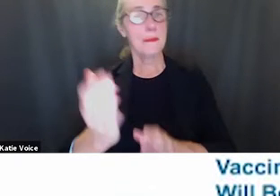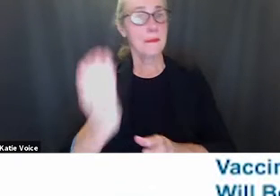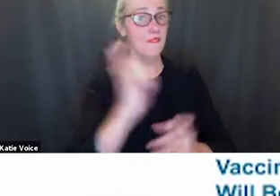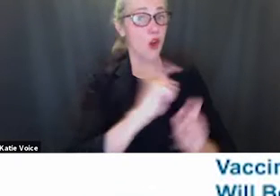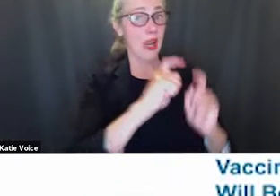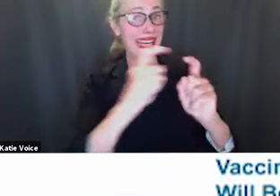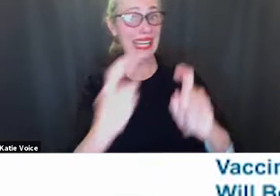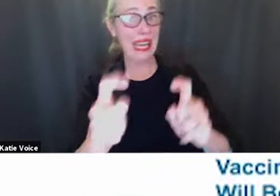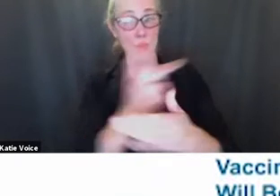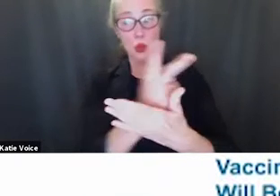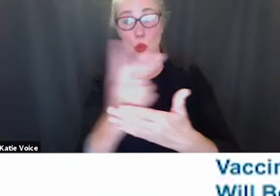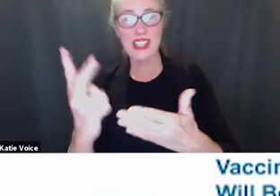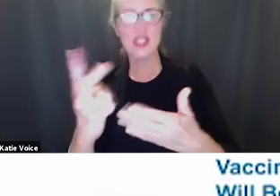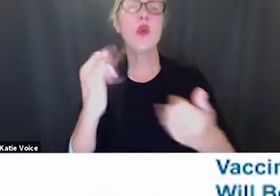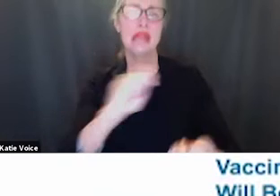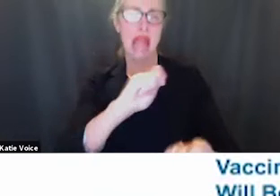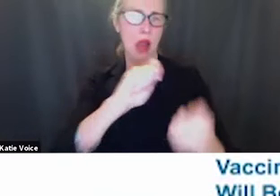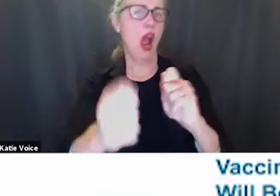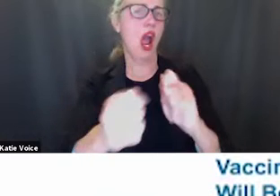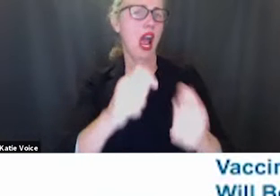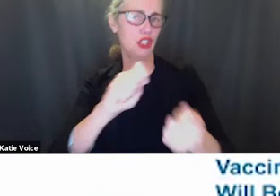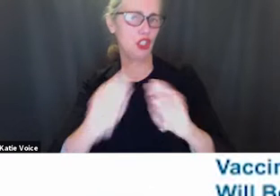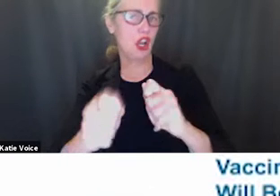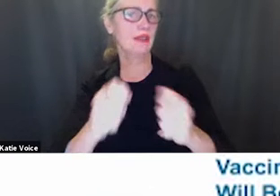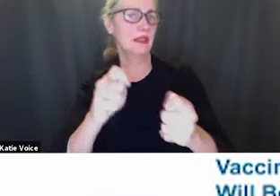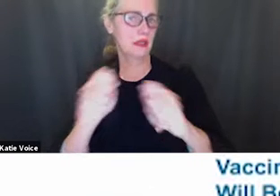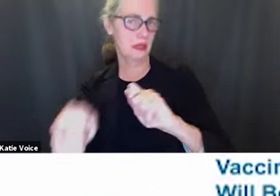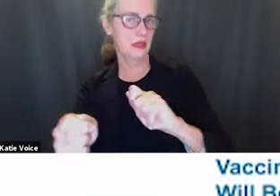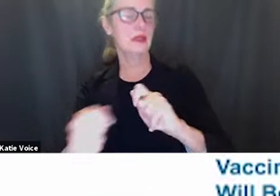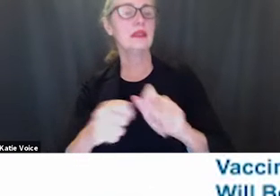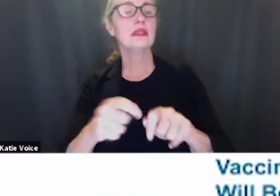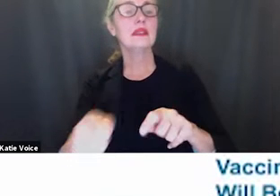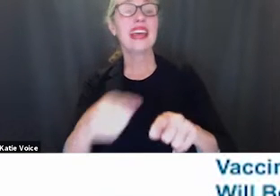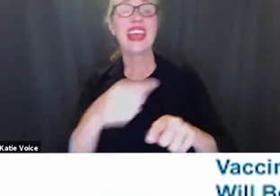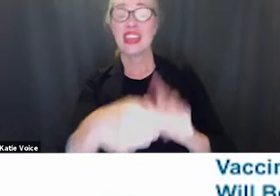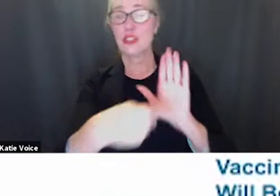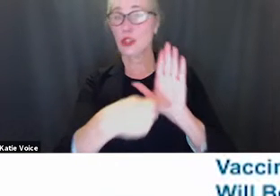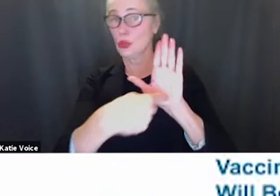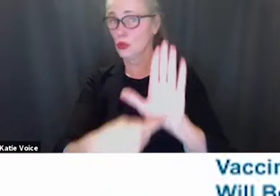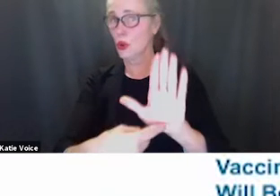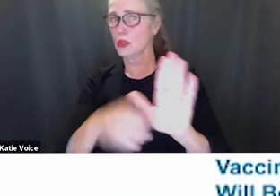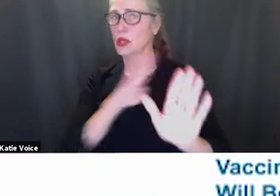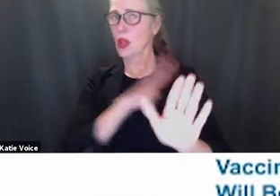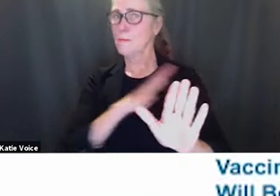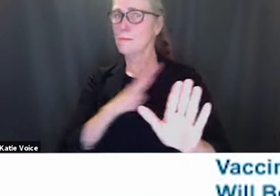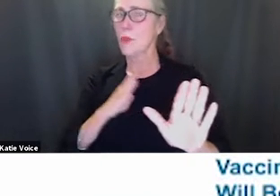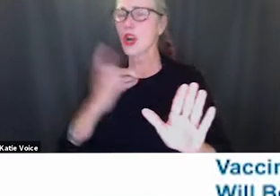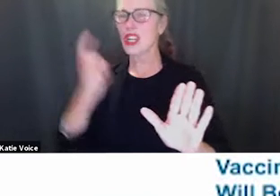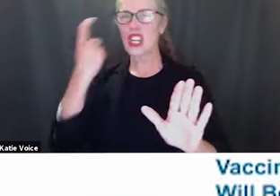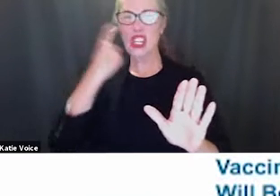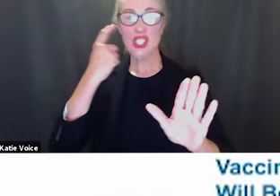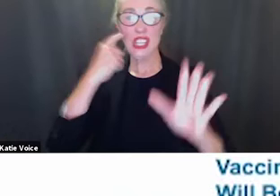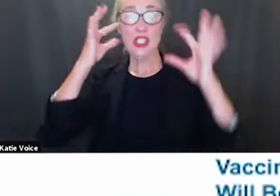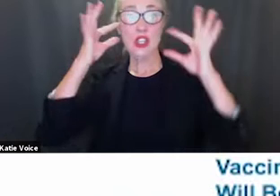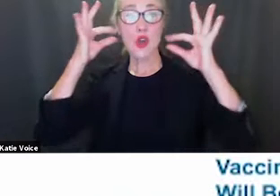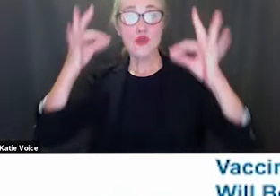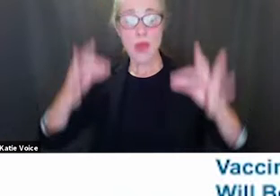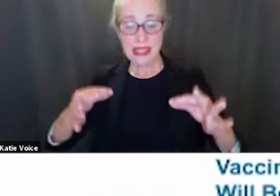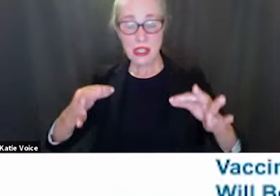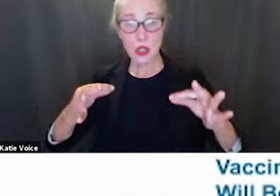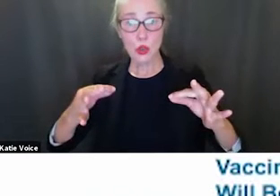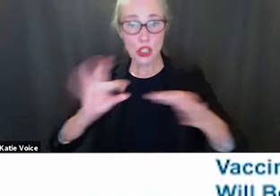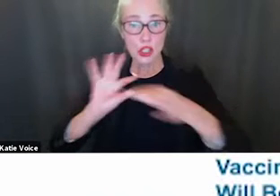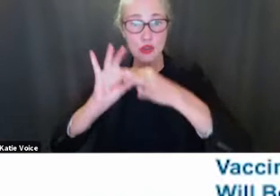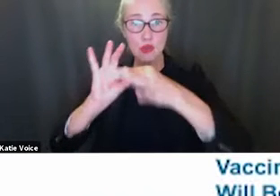son datos que se han actualizado y que les compartí hace una semana. Y esto tiene que ver con la resolución que se